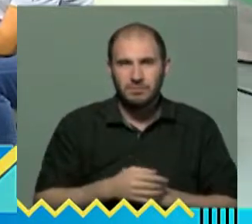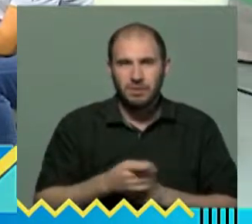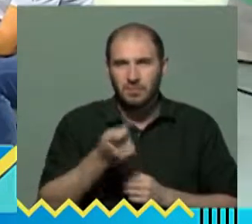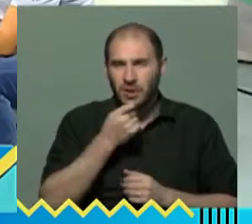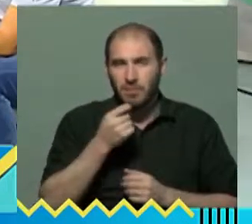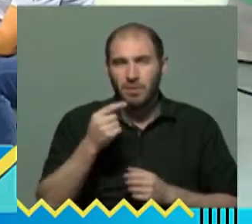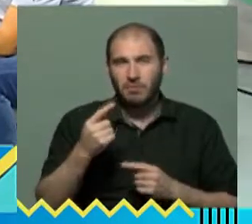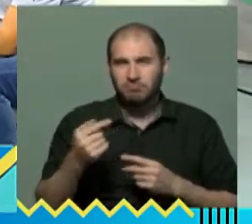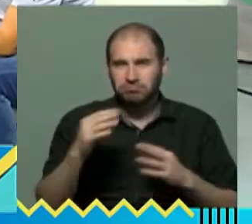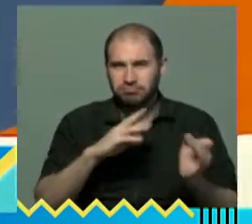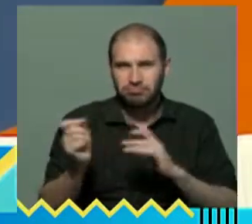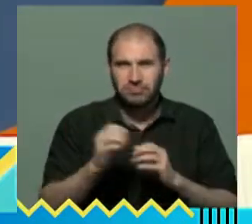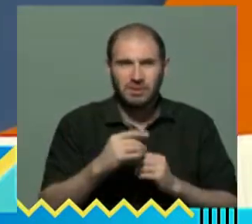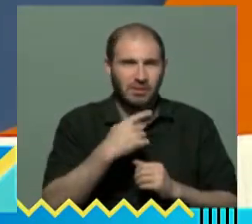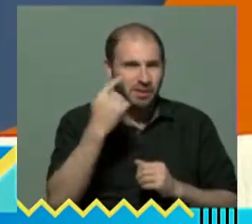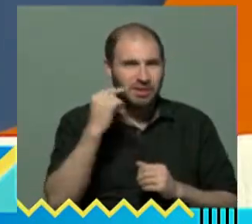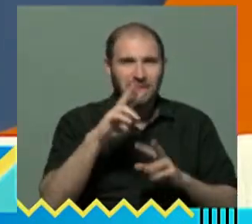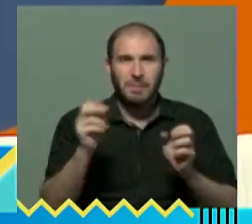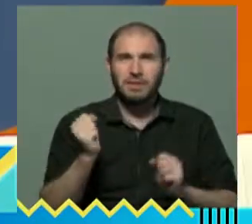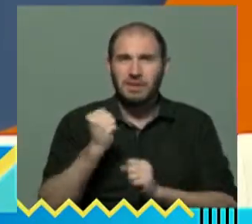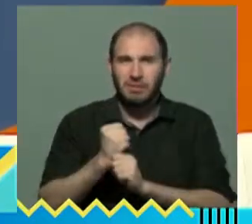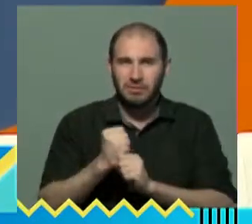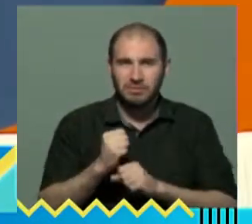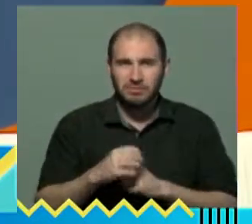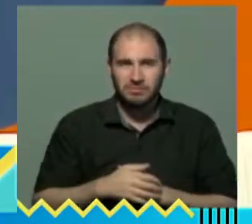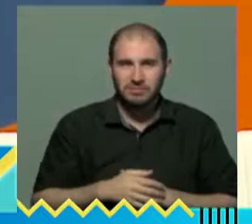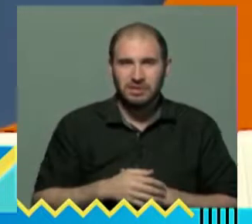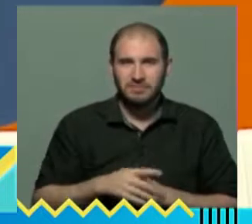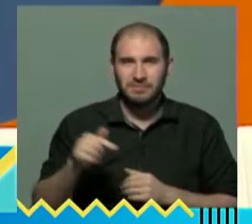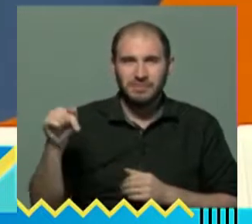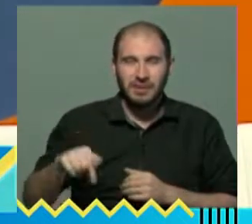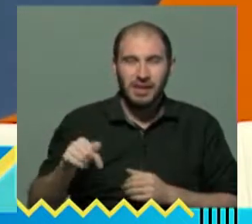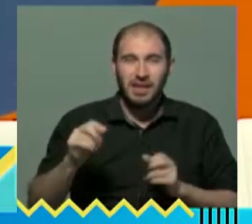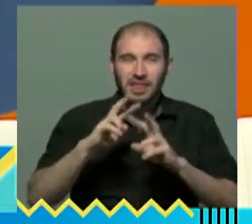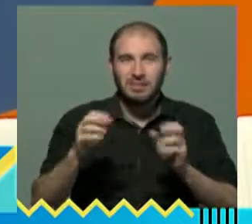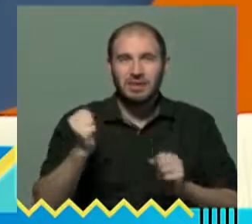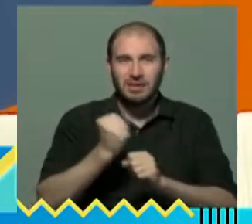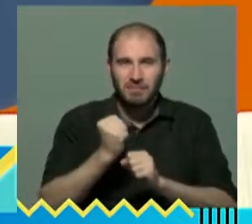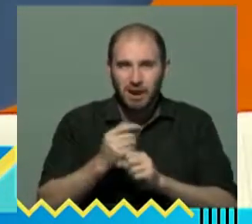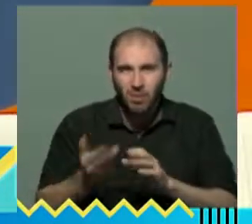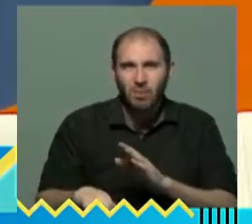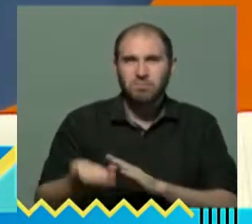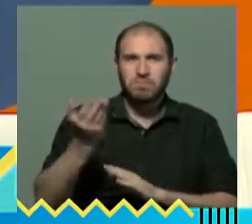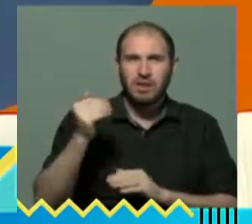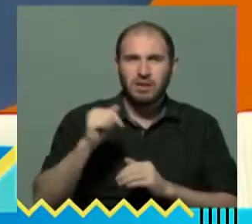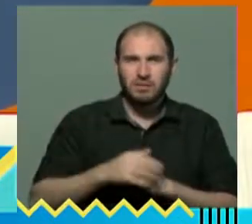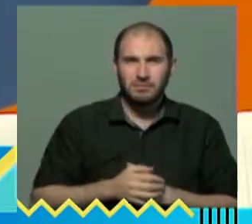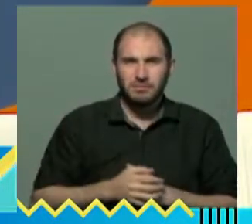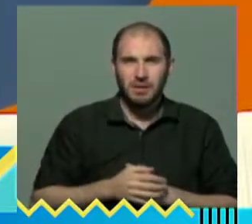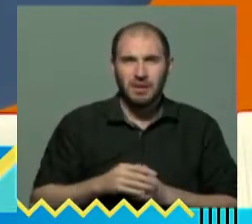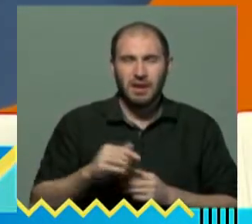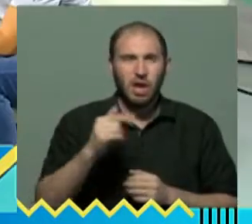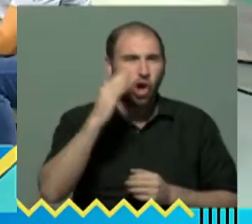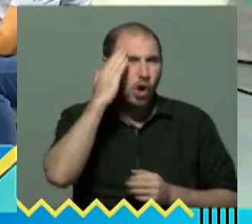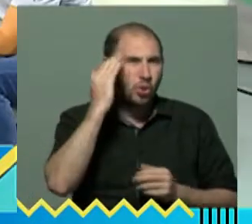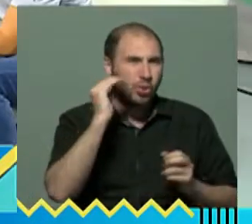problemas culturales para hace mí, años. Ideológicamente El tema del trabajo lamentablemente es un problema que hemos tenido acreciente en estos últimos años. La cultura